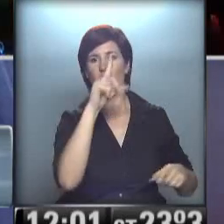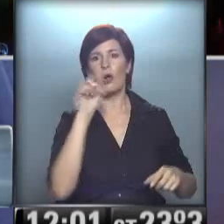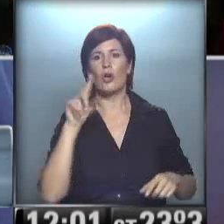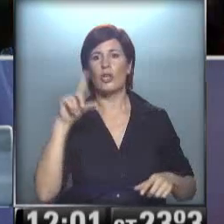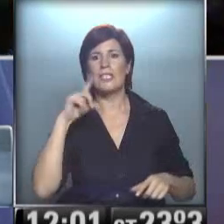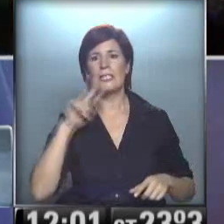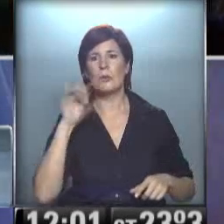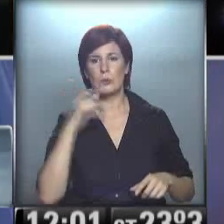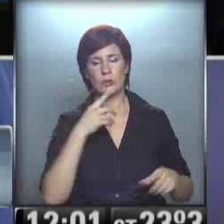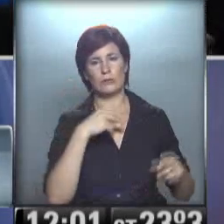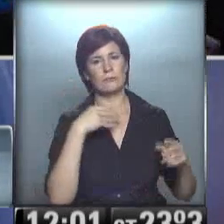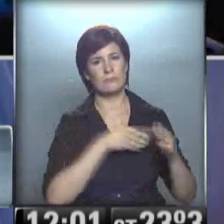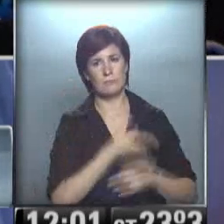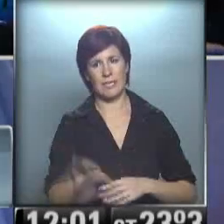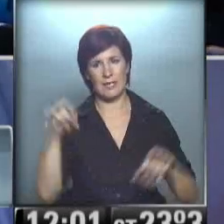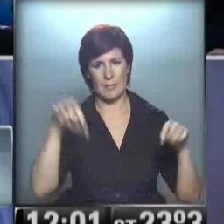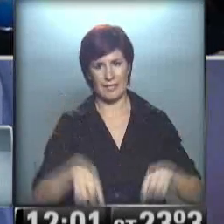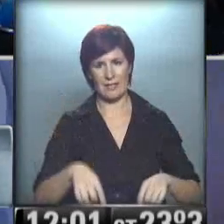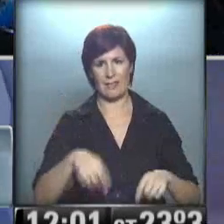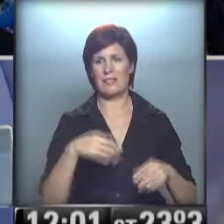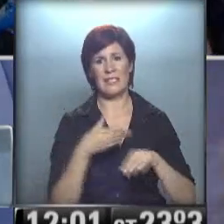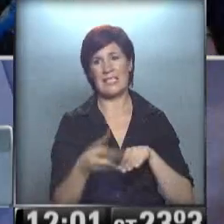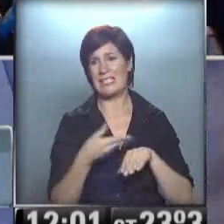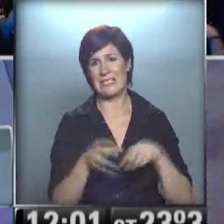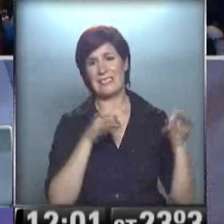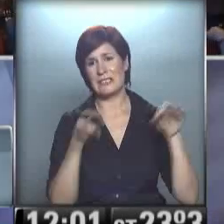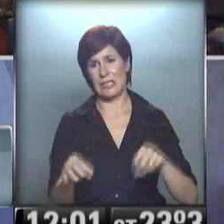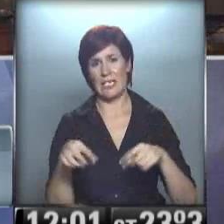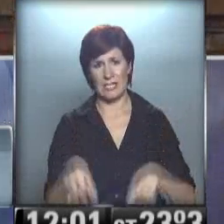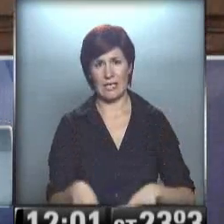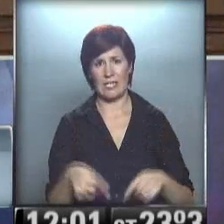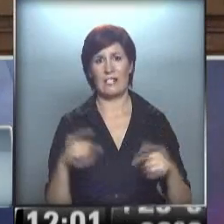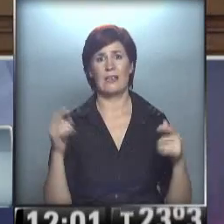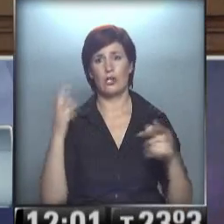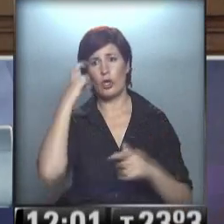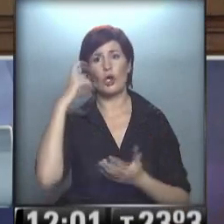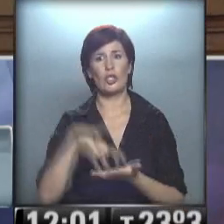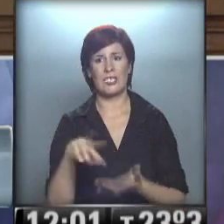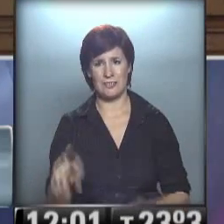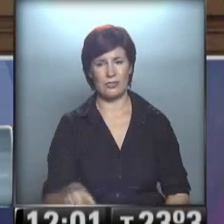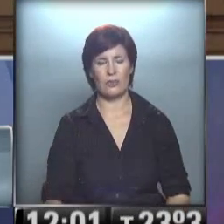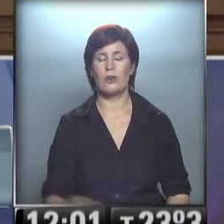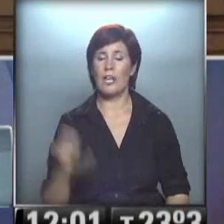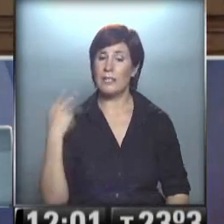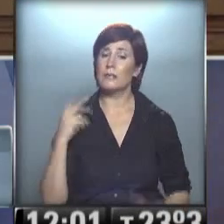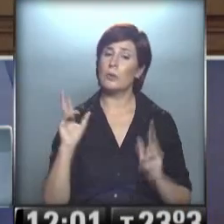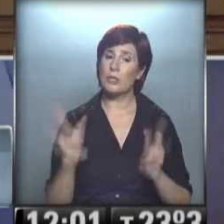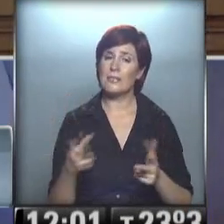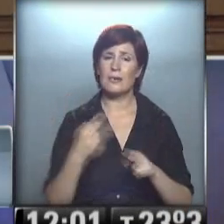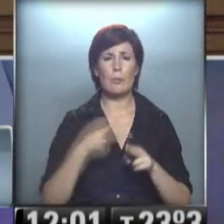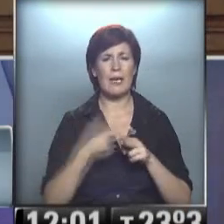Congreso Nacional para la apertura de estas sesiones ordinarias. Como vos bien decías, la plaza